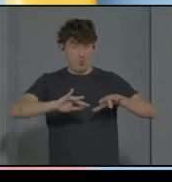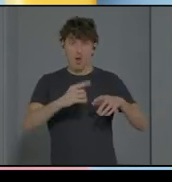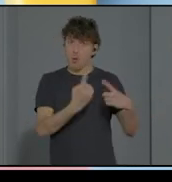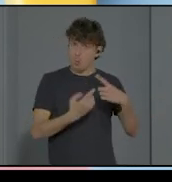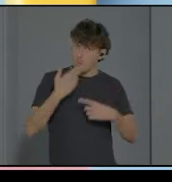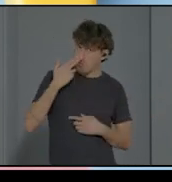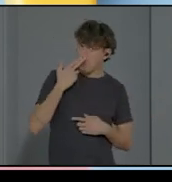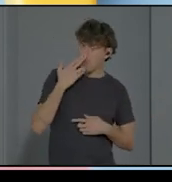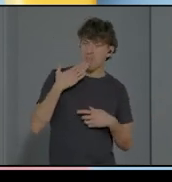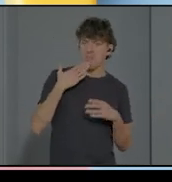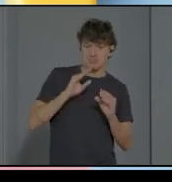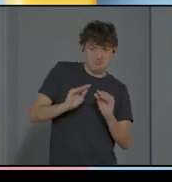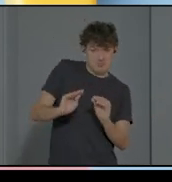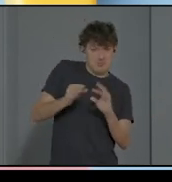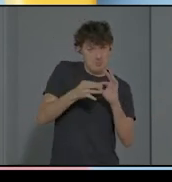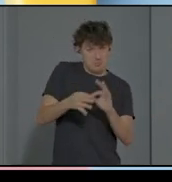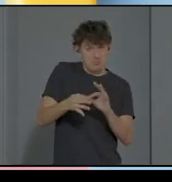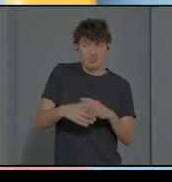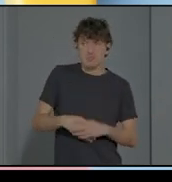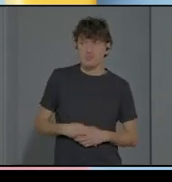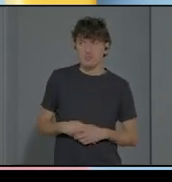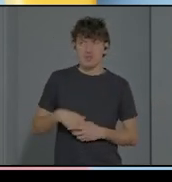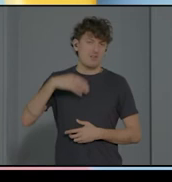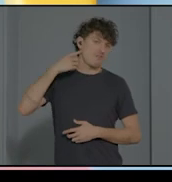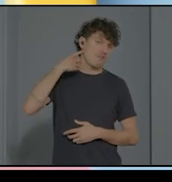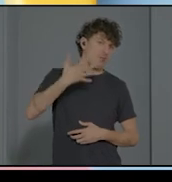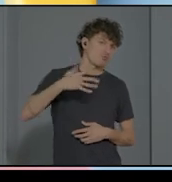más porque es el que ha testado en